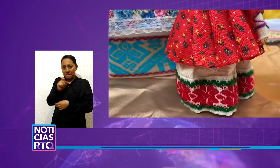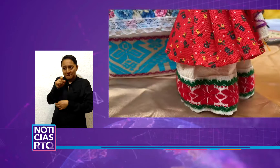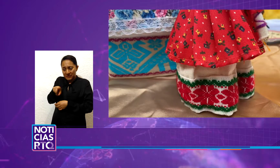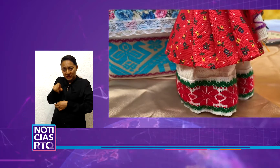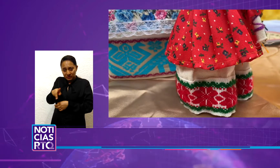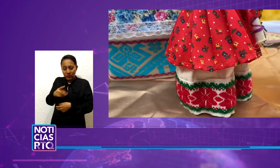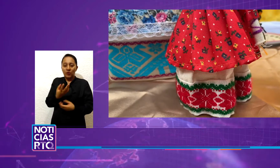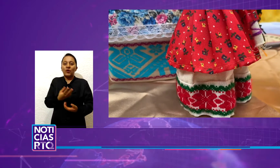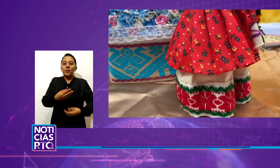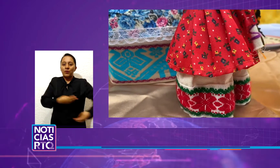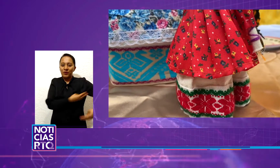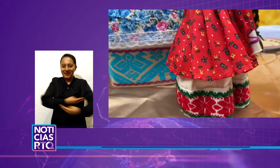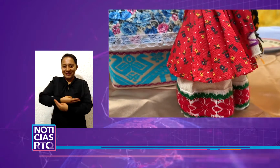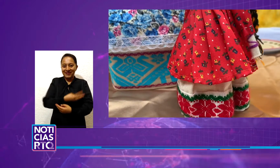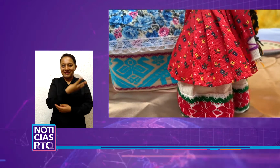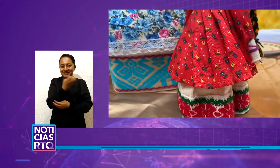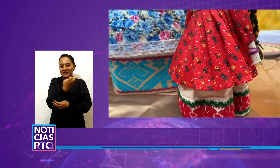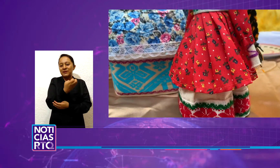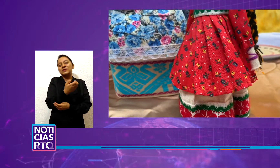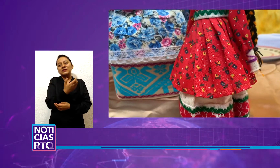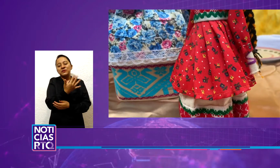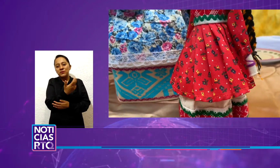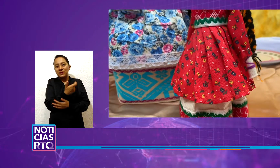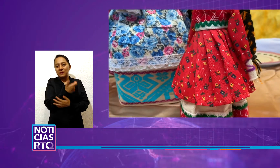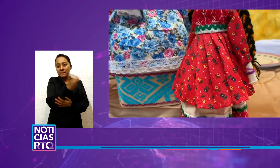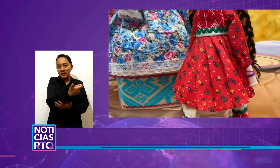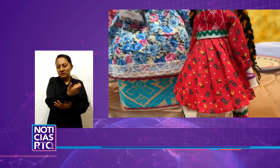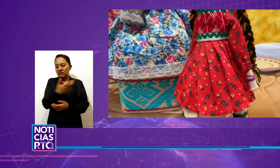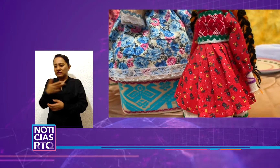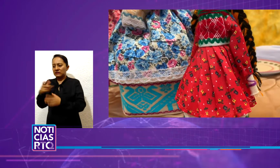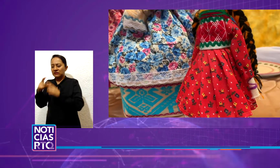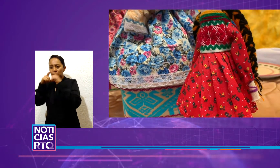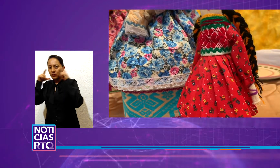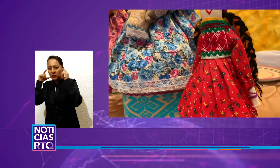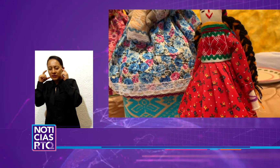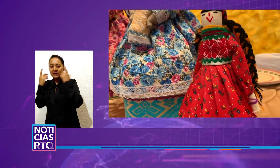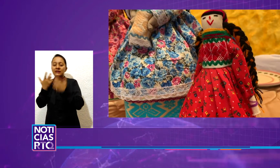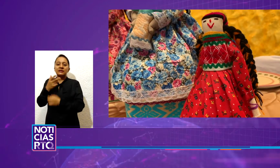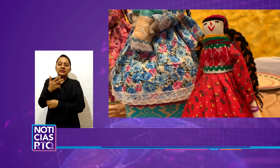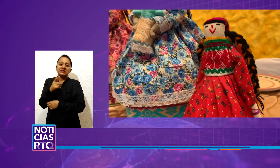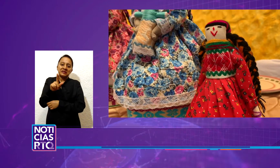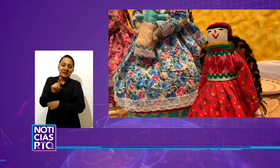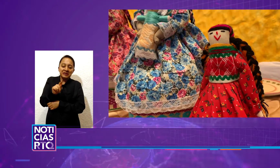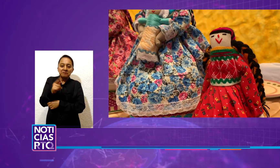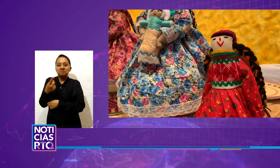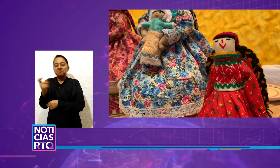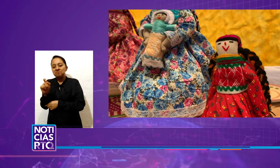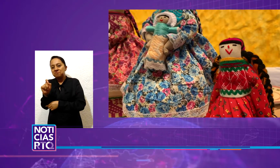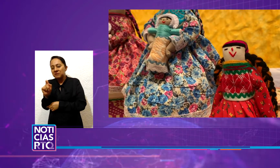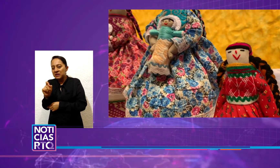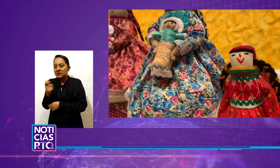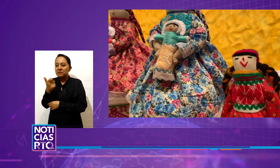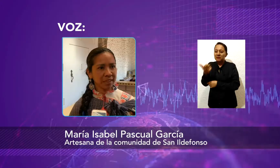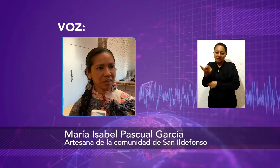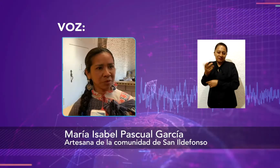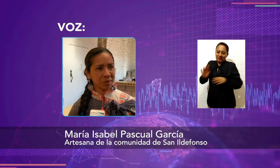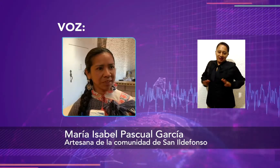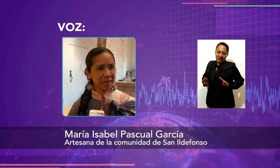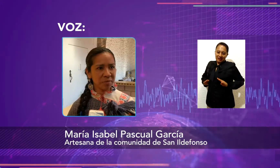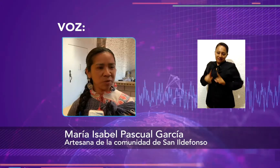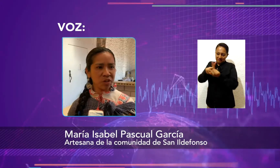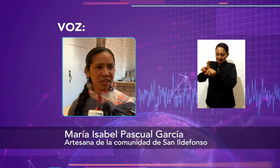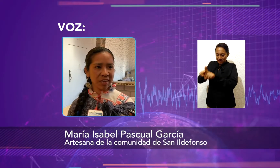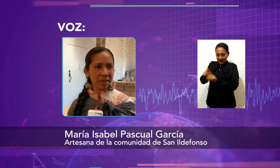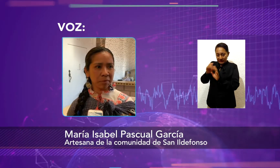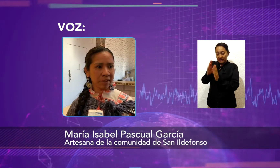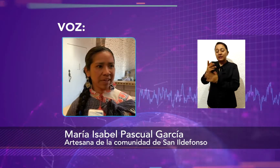características, pero al menos las artesanas tienen para comer, pagar sus servicios y cubrir otras necesidades básicas. Pues tienen